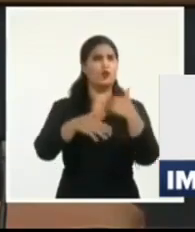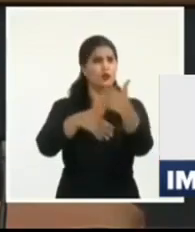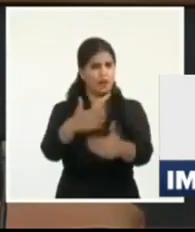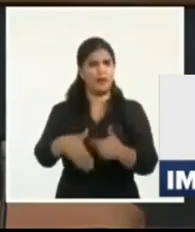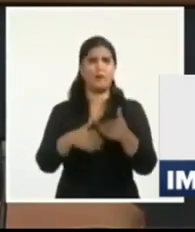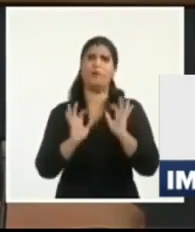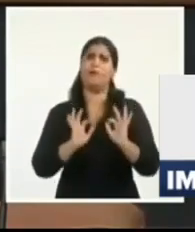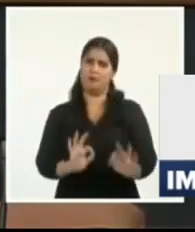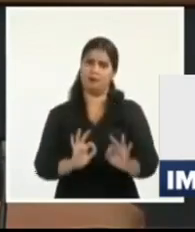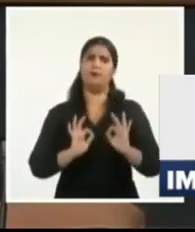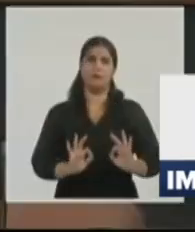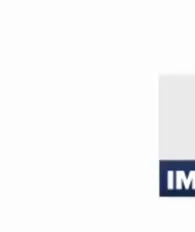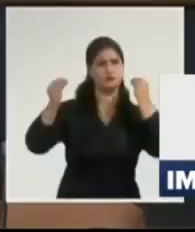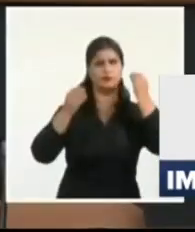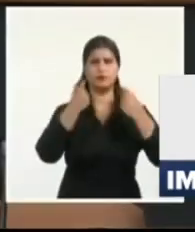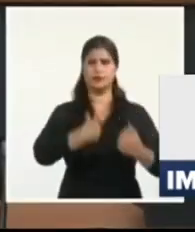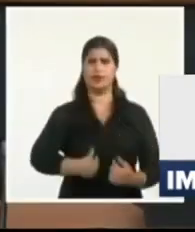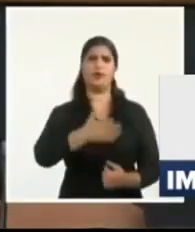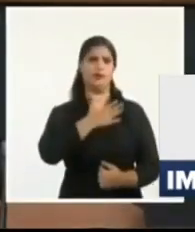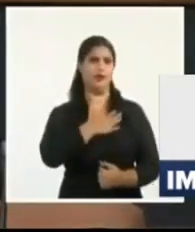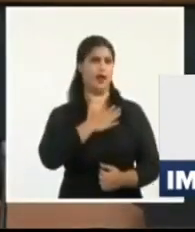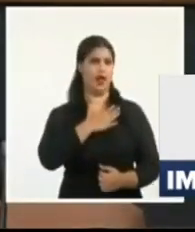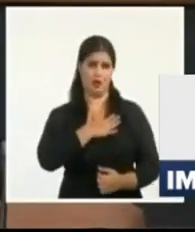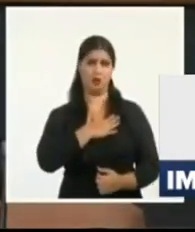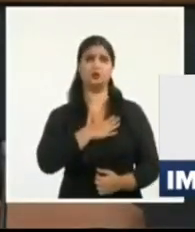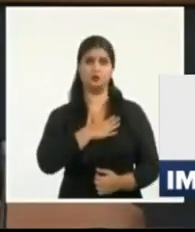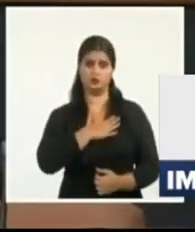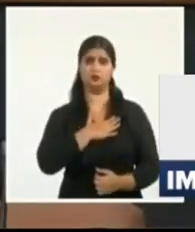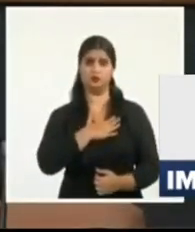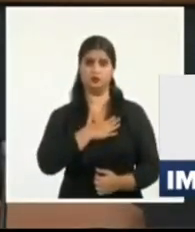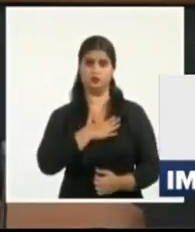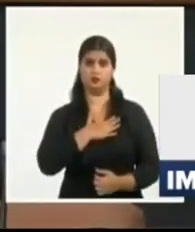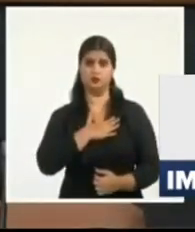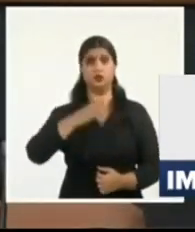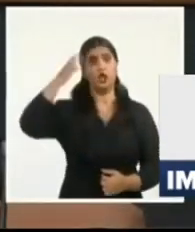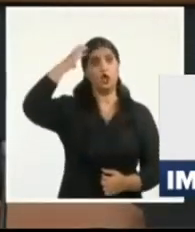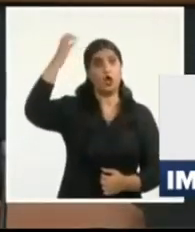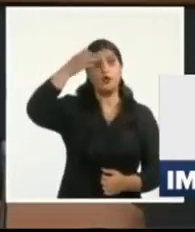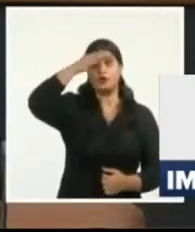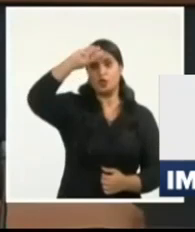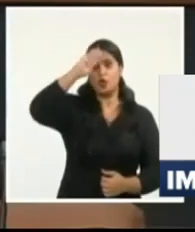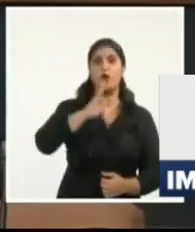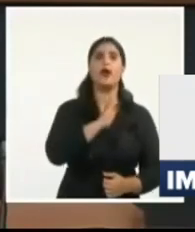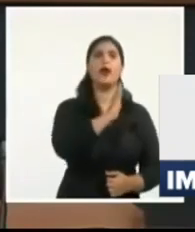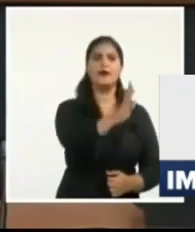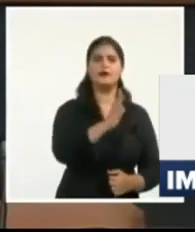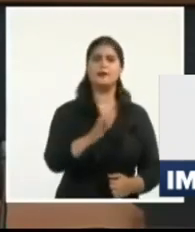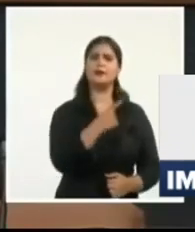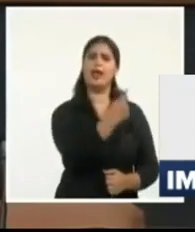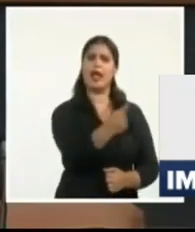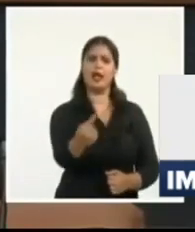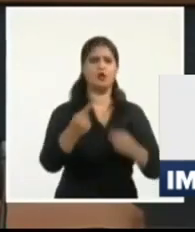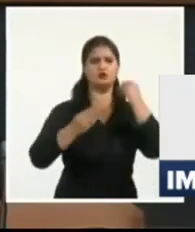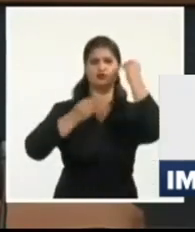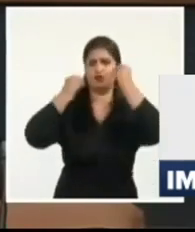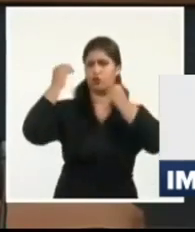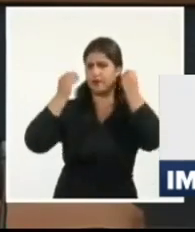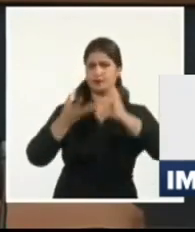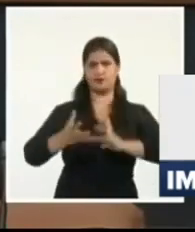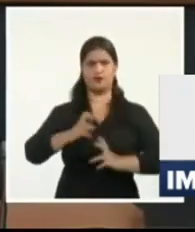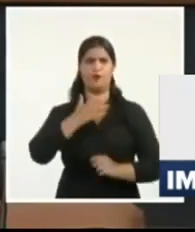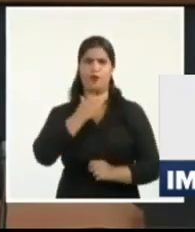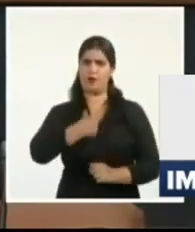reprimiendo manifestaciones pacíficas es una total mentira, es una total calumnia. Los que se están manifestando no se están manifestando de